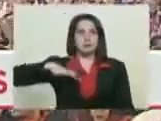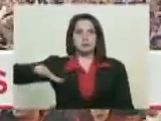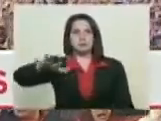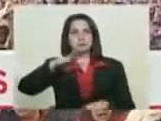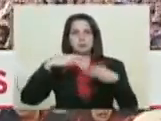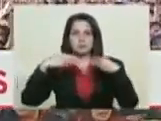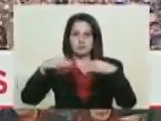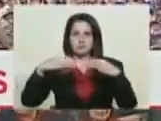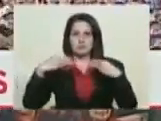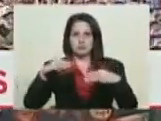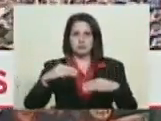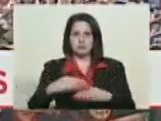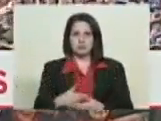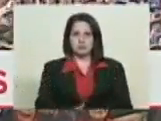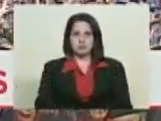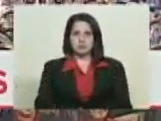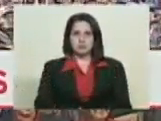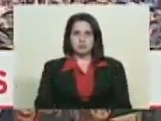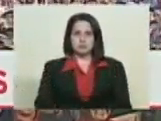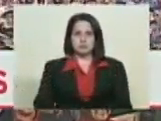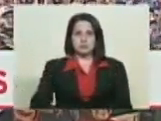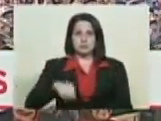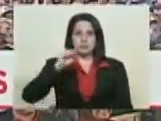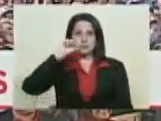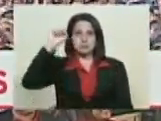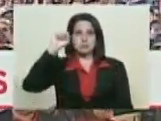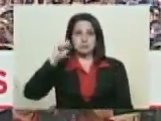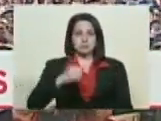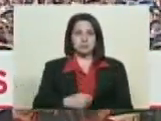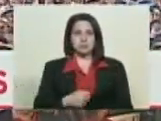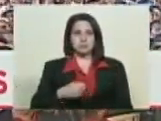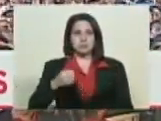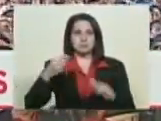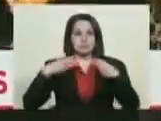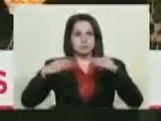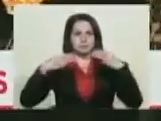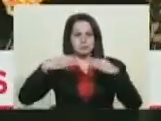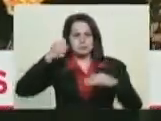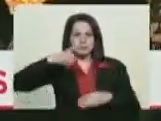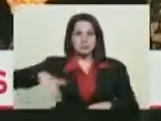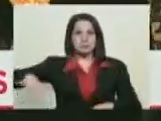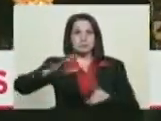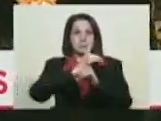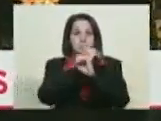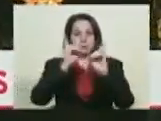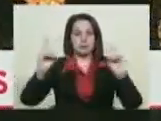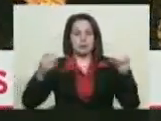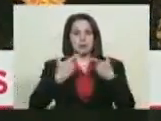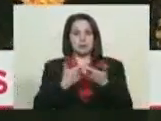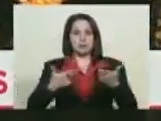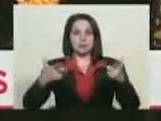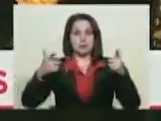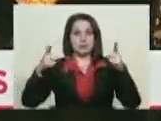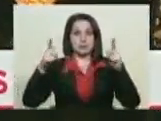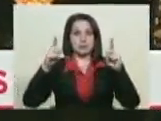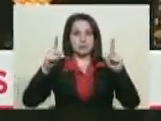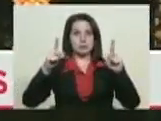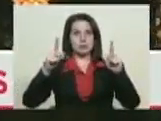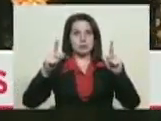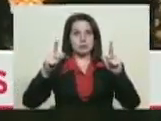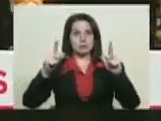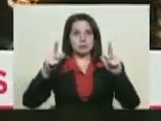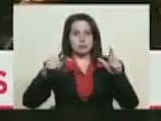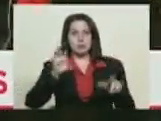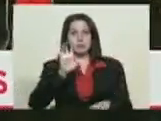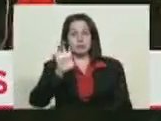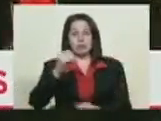¡Victoria popular! ¡Victoria popular! Democrática, libre, soberana, de un